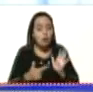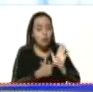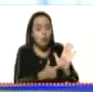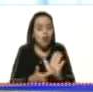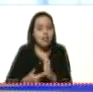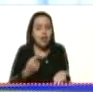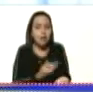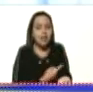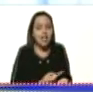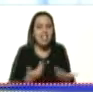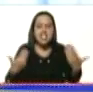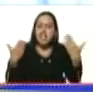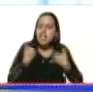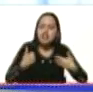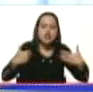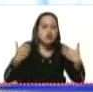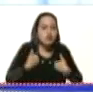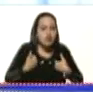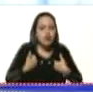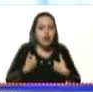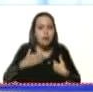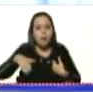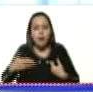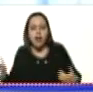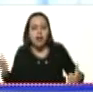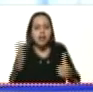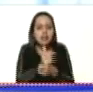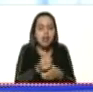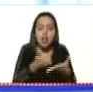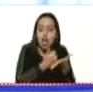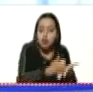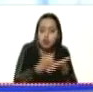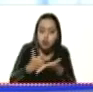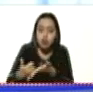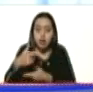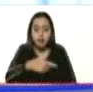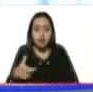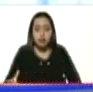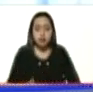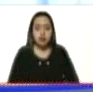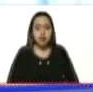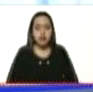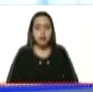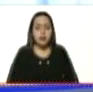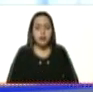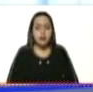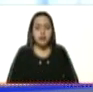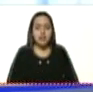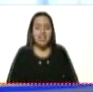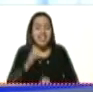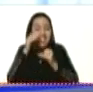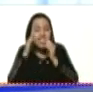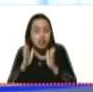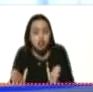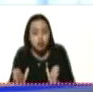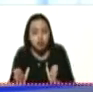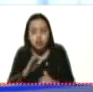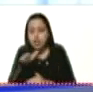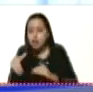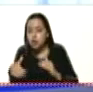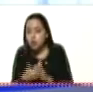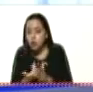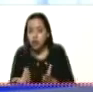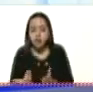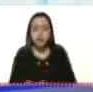que sufran cuanto sea posible para alcanzar este beneficio y que menospreciando pequeñece se fije su